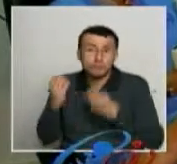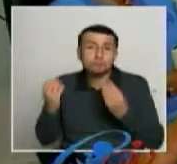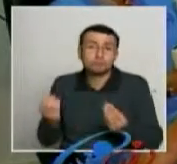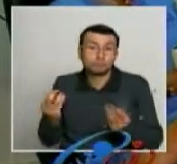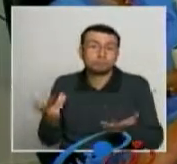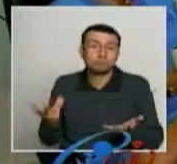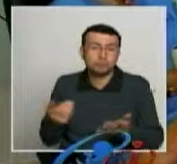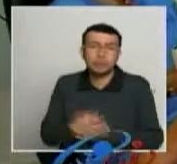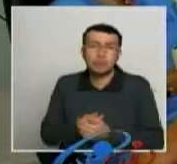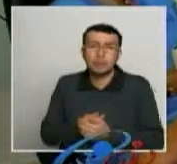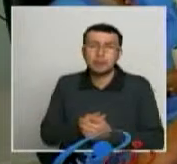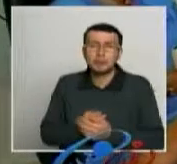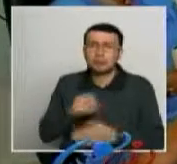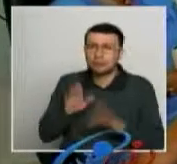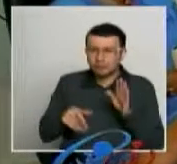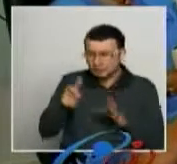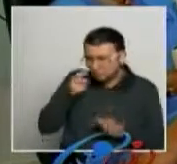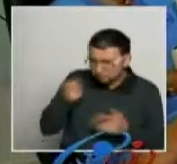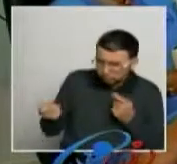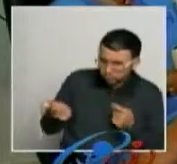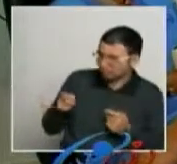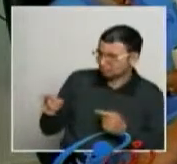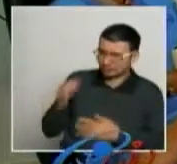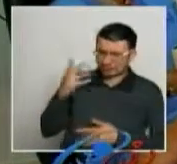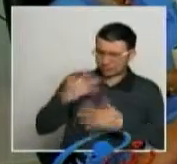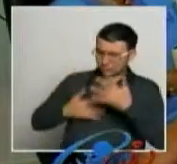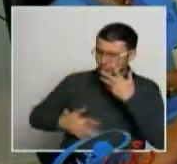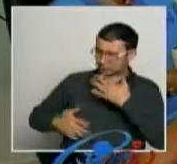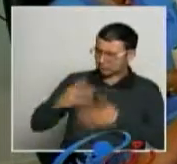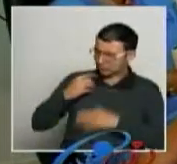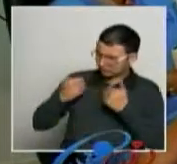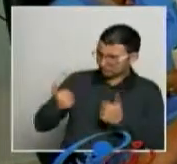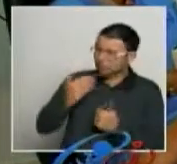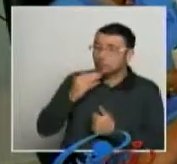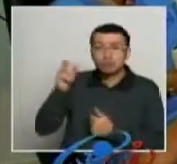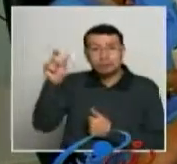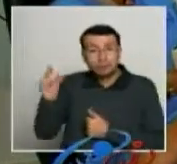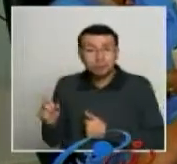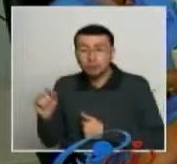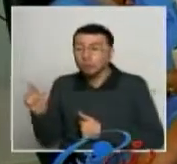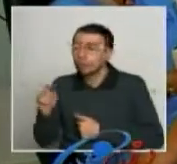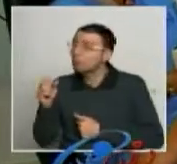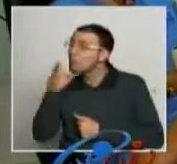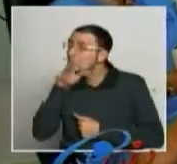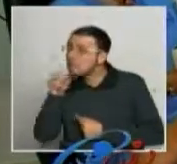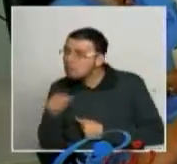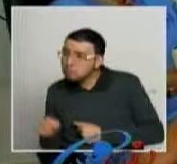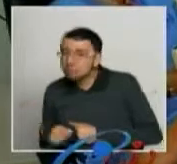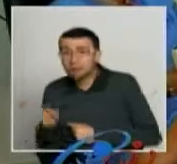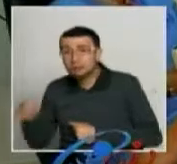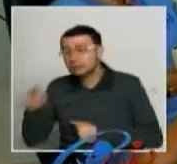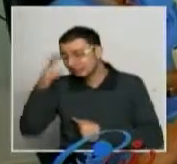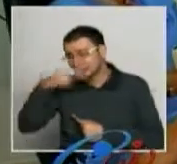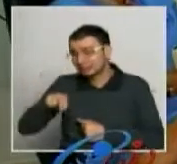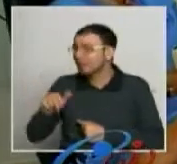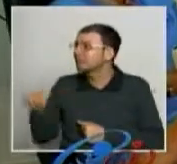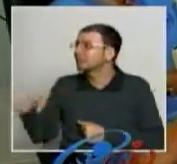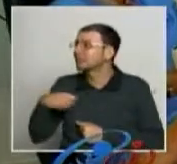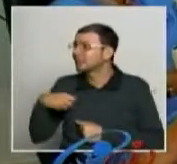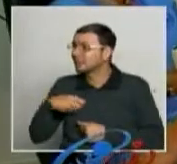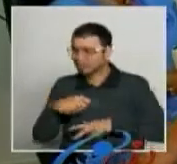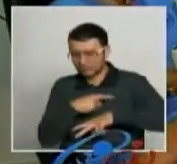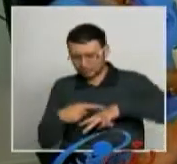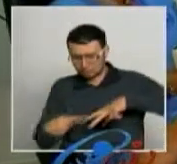dolor. Y muchas veces uno ve ese tipo de pacientes, sobre todo de pronto la señora o pacientes de más edad que las trae la hija, que porque tiene unas venas